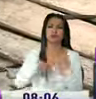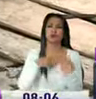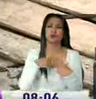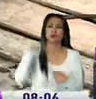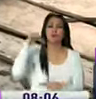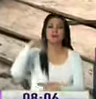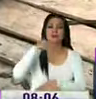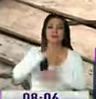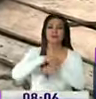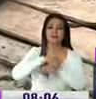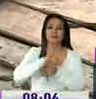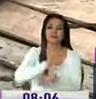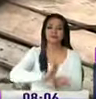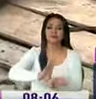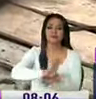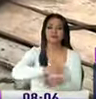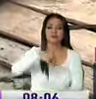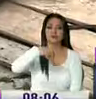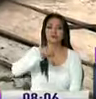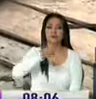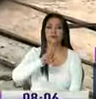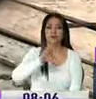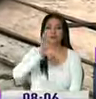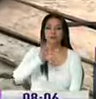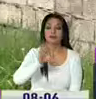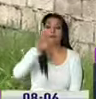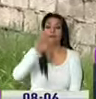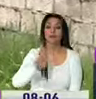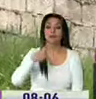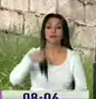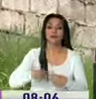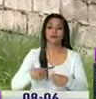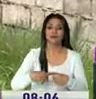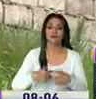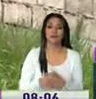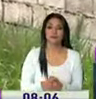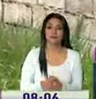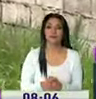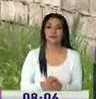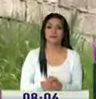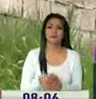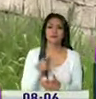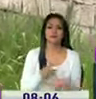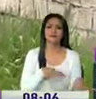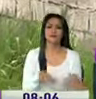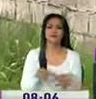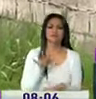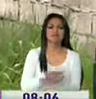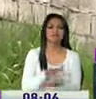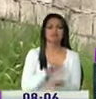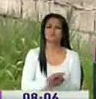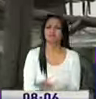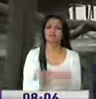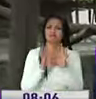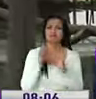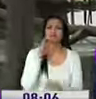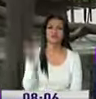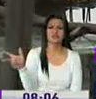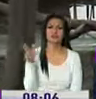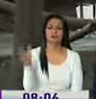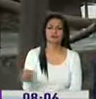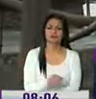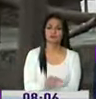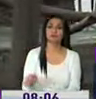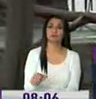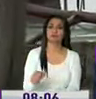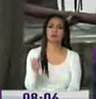martes en el barrio José Peralta, en el sur de Quito. Relata que mientras realizaba sus labores cotidianas, escuchó un fuerte golpe